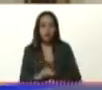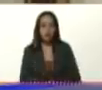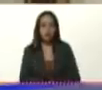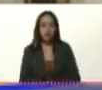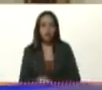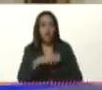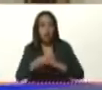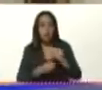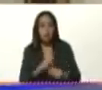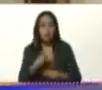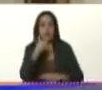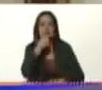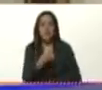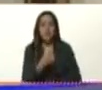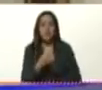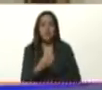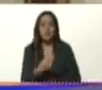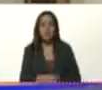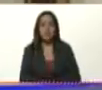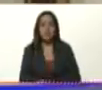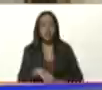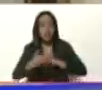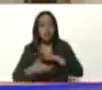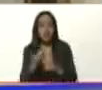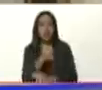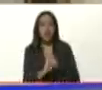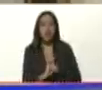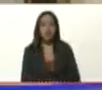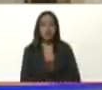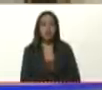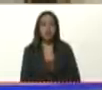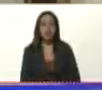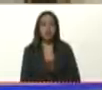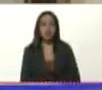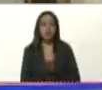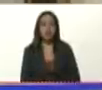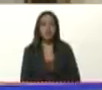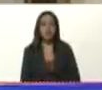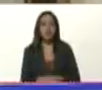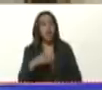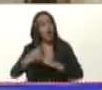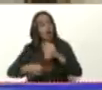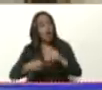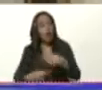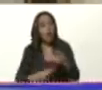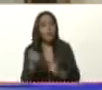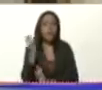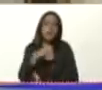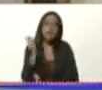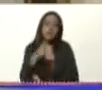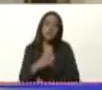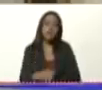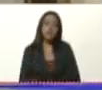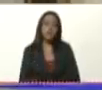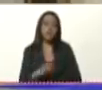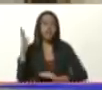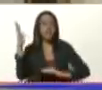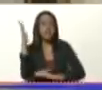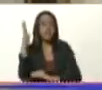hacer llevadera esta situación que nos va a llevar varios meses. Las